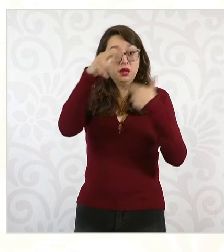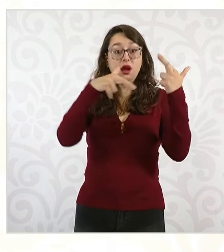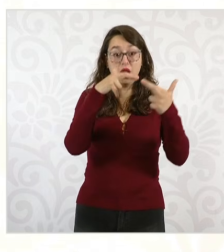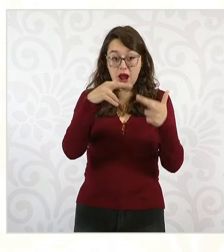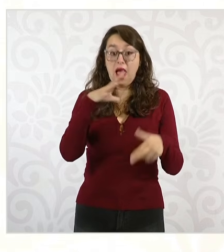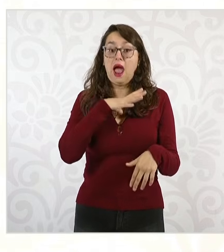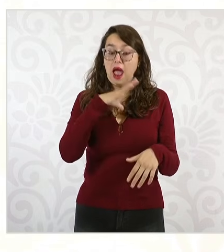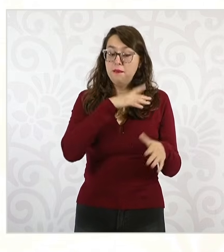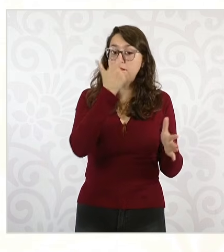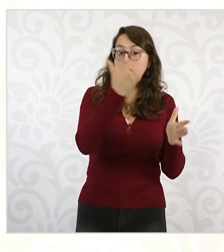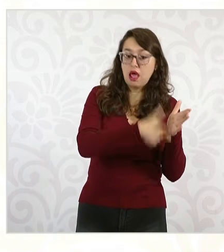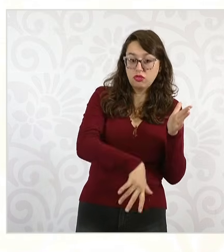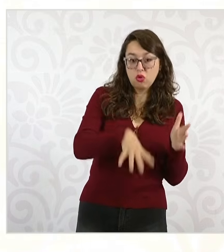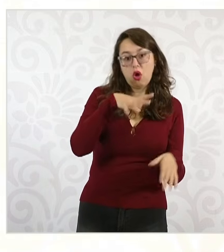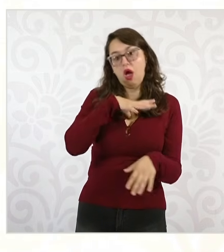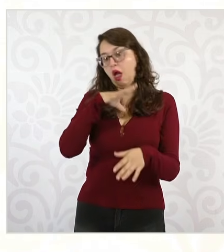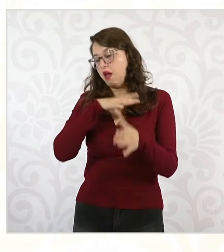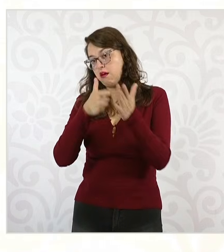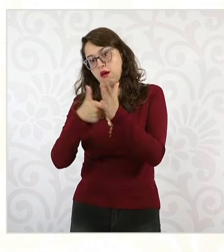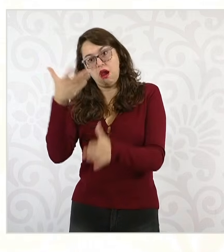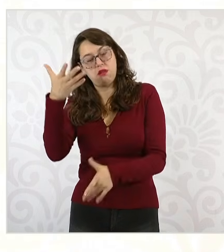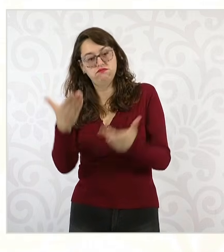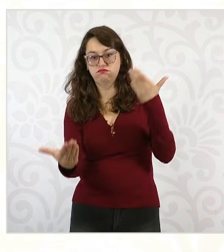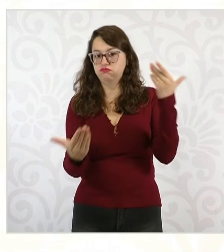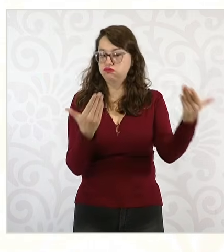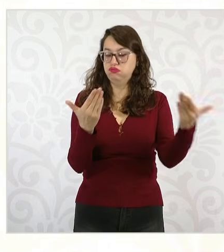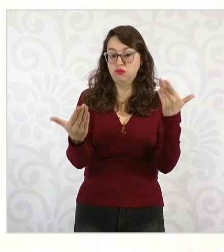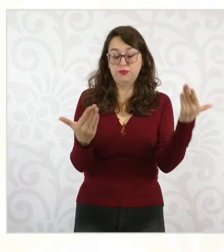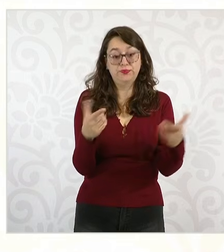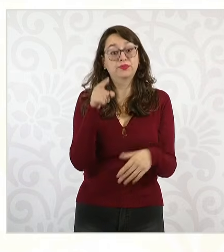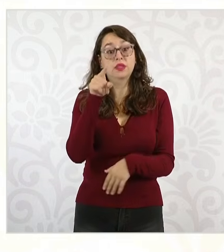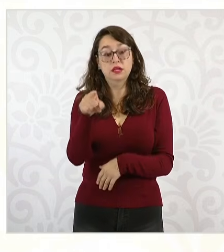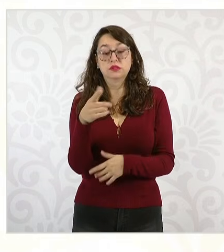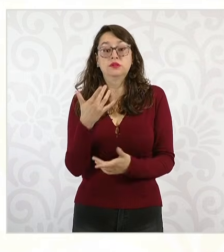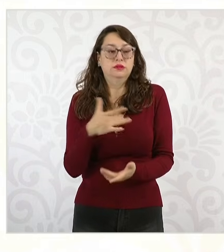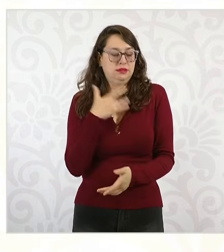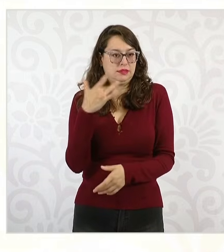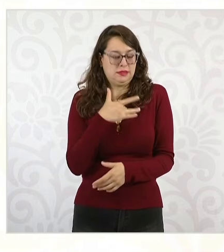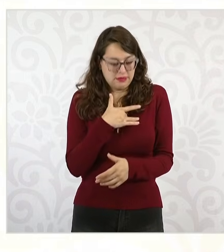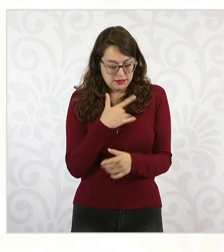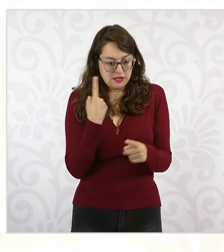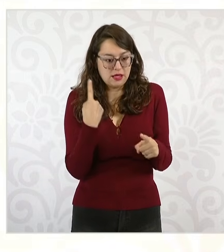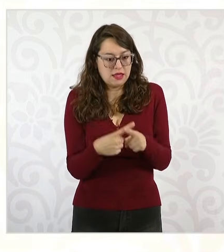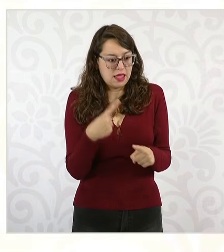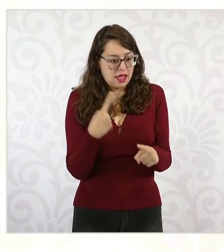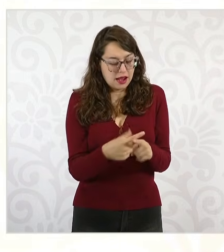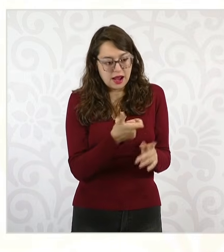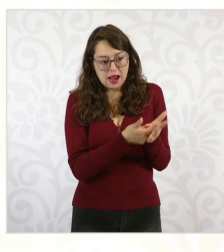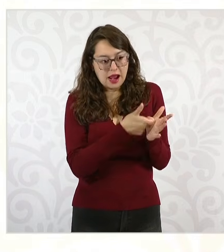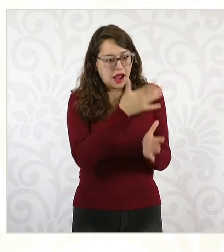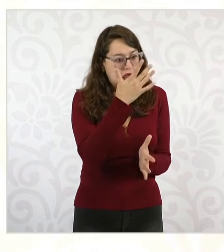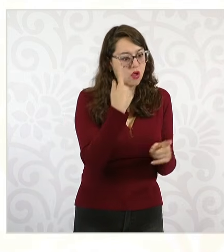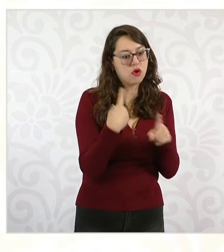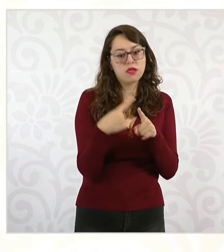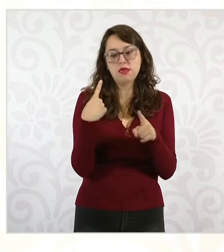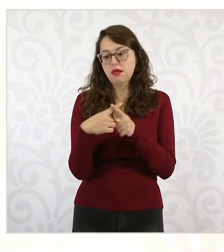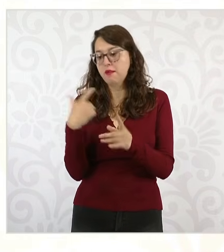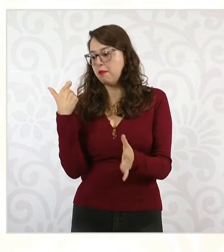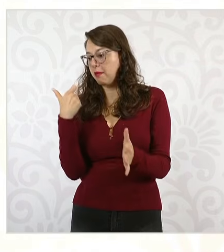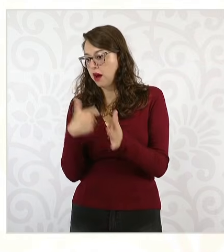muy importante para este y para otros productos poder revisar el quién es quién en los precios, y ahí pueden